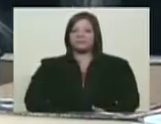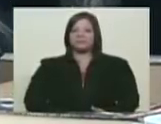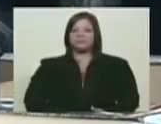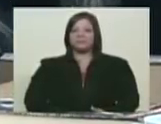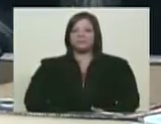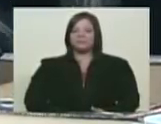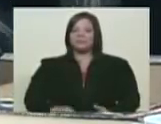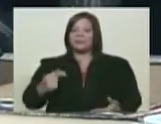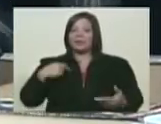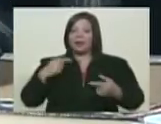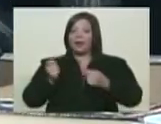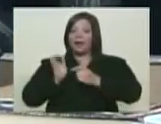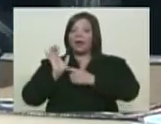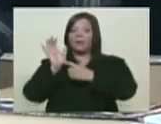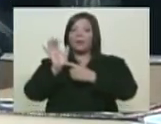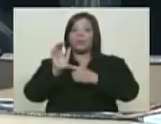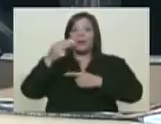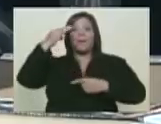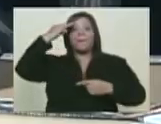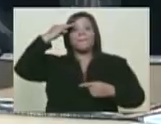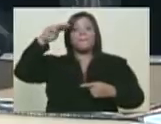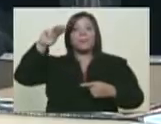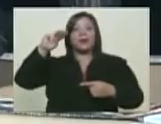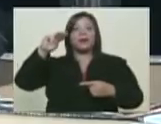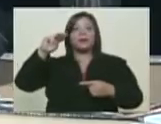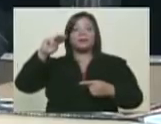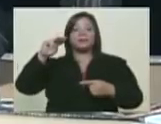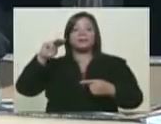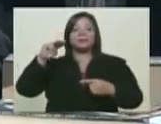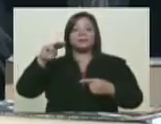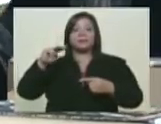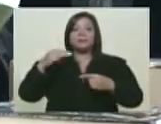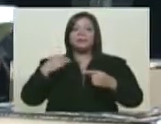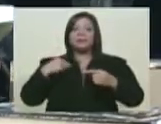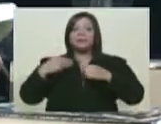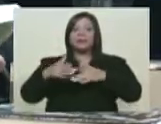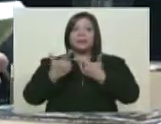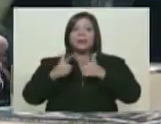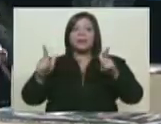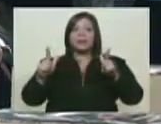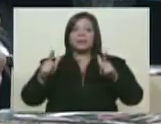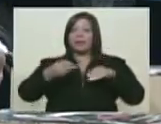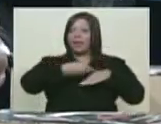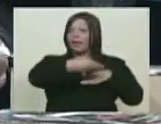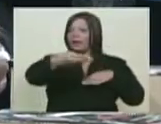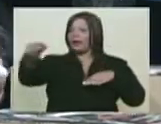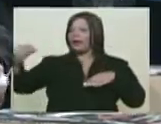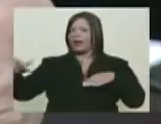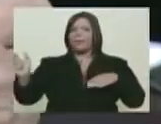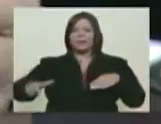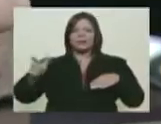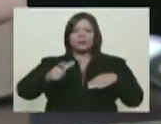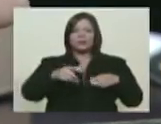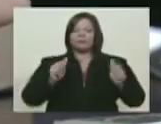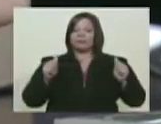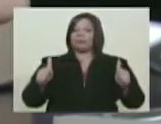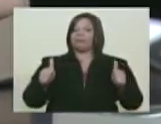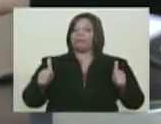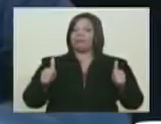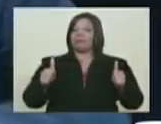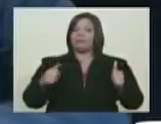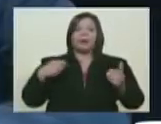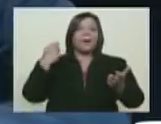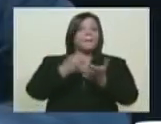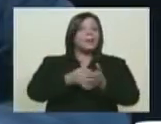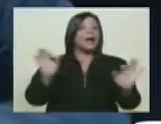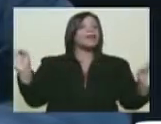Y si lo publicamos en México, en la Brigada Paralela en Libertad, que regalamos libros a la gente. Pues tienes todos los no derechos. No te pagamos